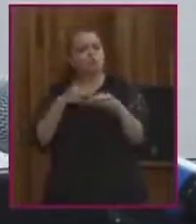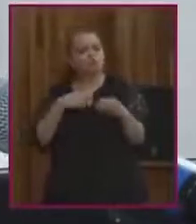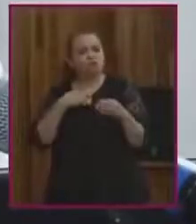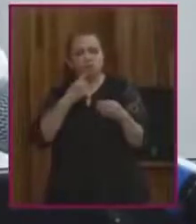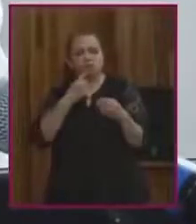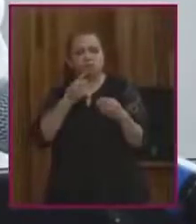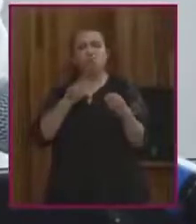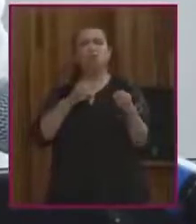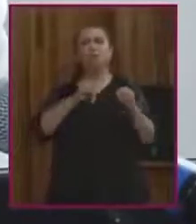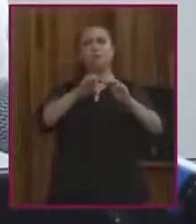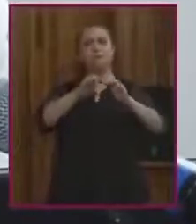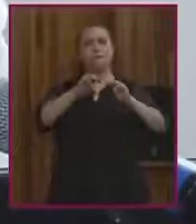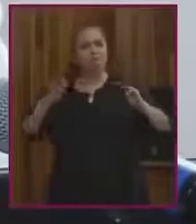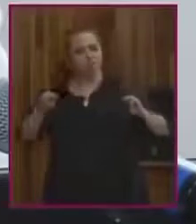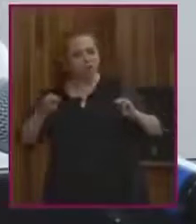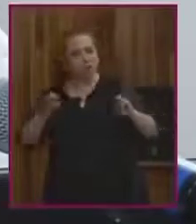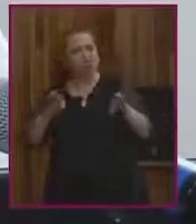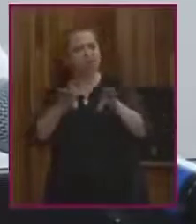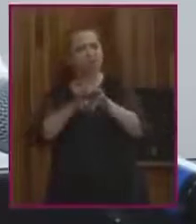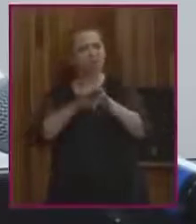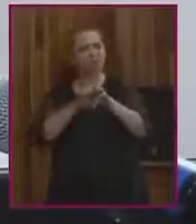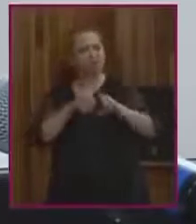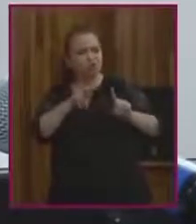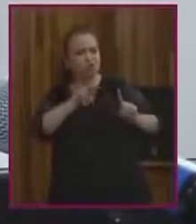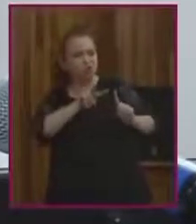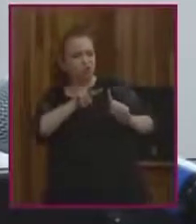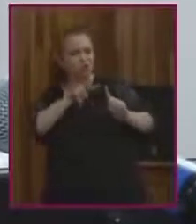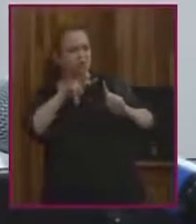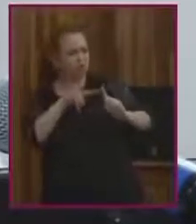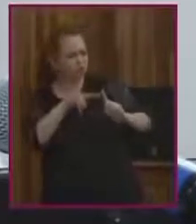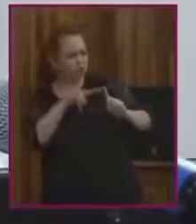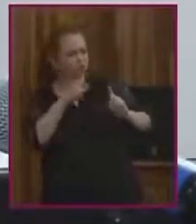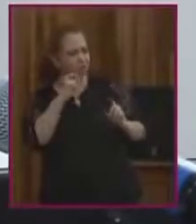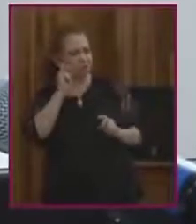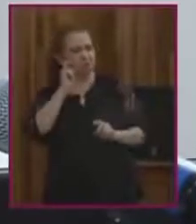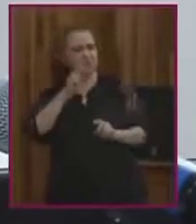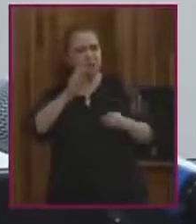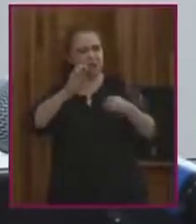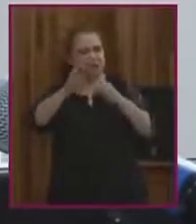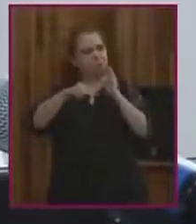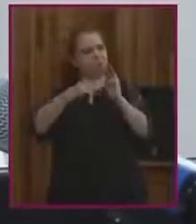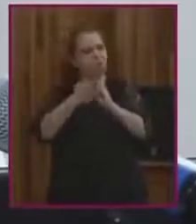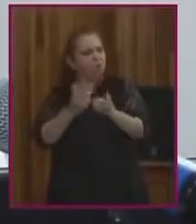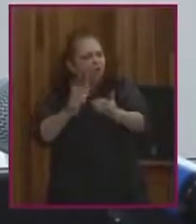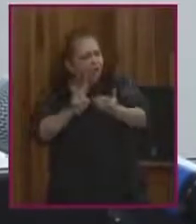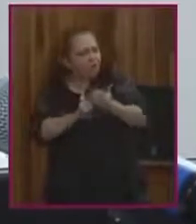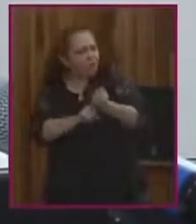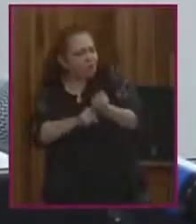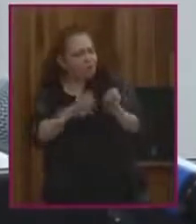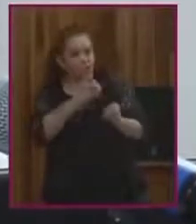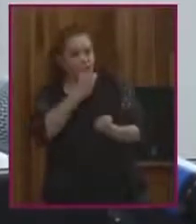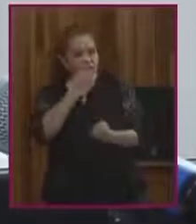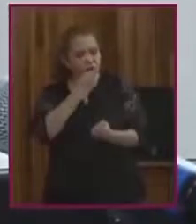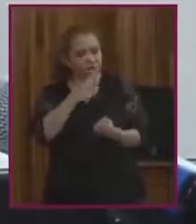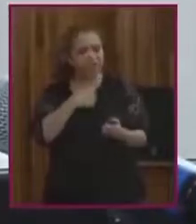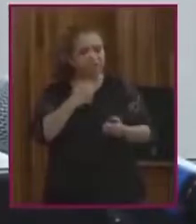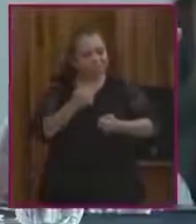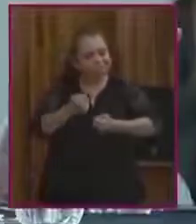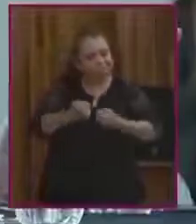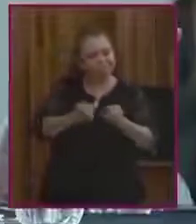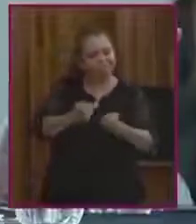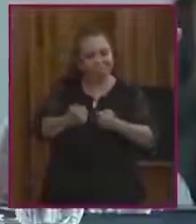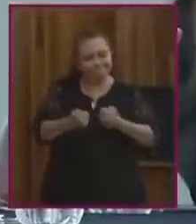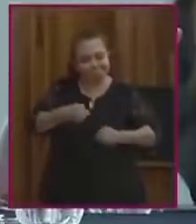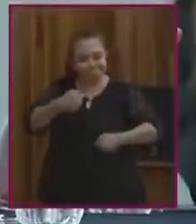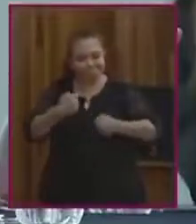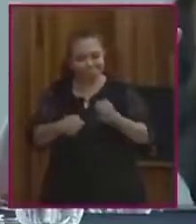de medida, diferentes perspectivas, diferentes maneras de ver el mundo al interior de la escuela? La reflexividad me parece que también tendría que estar en